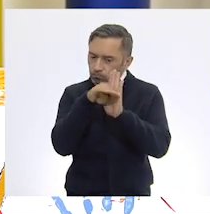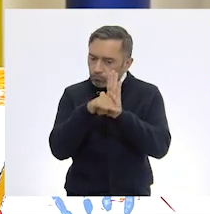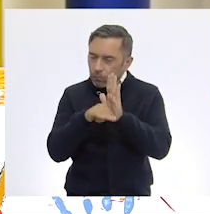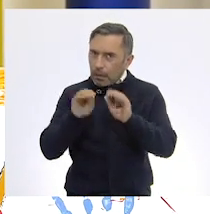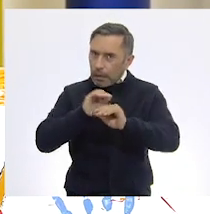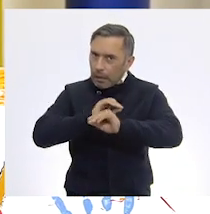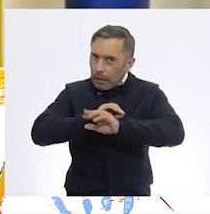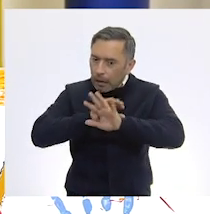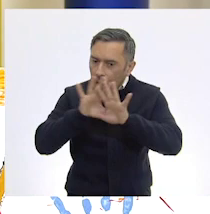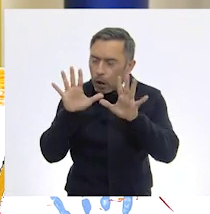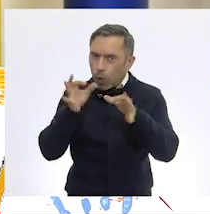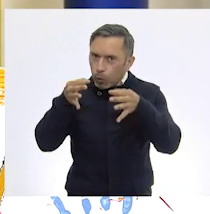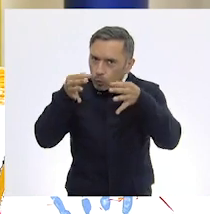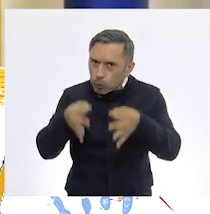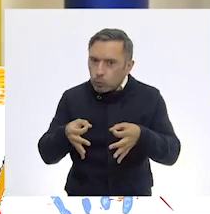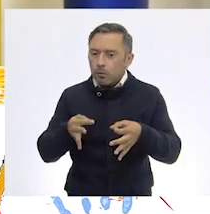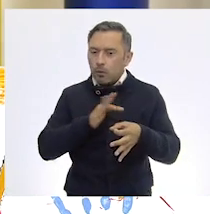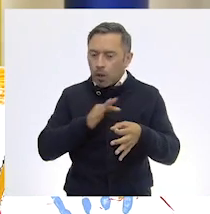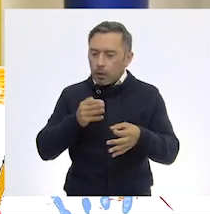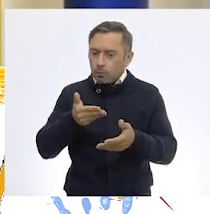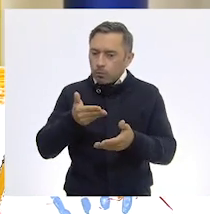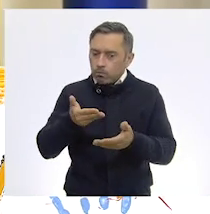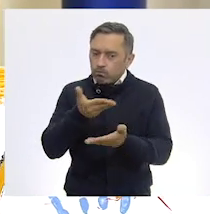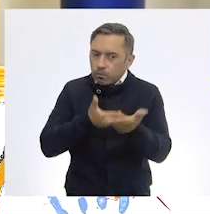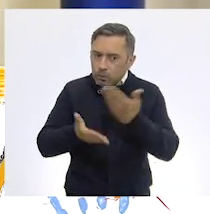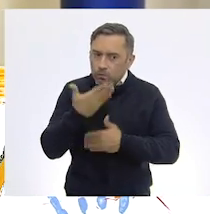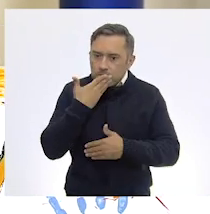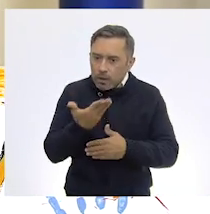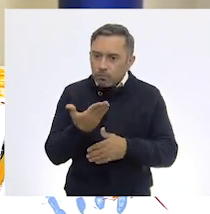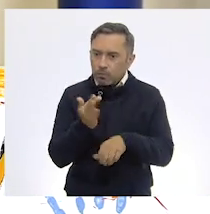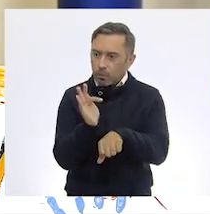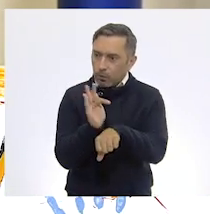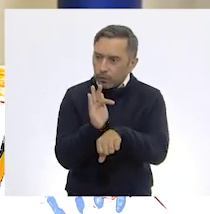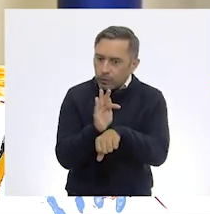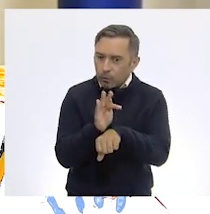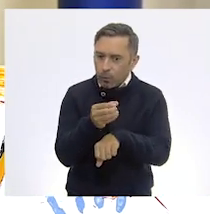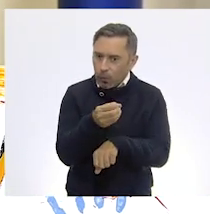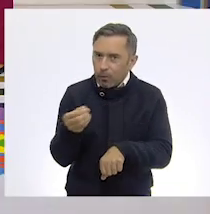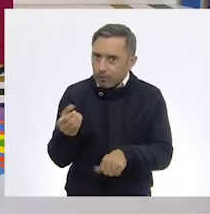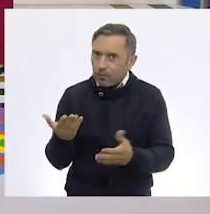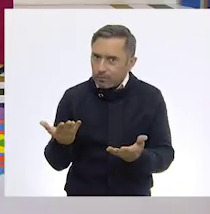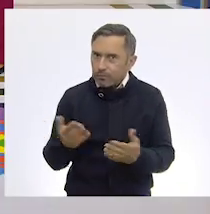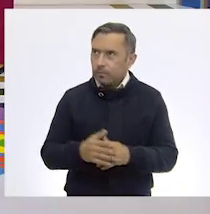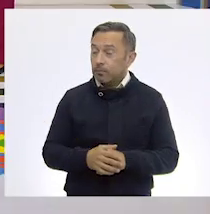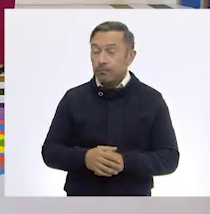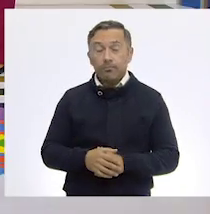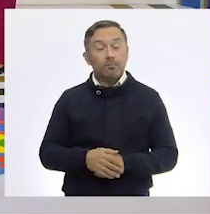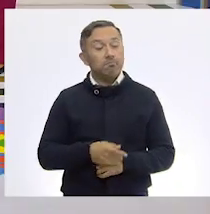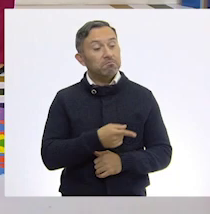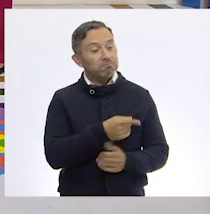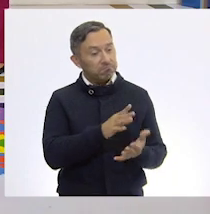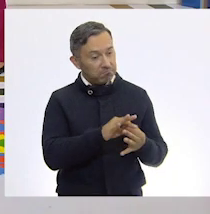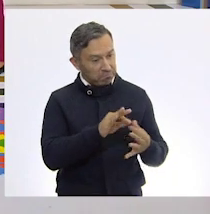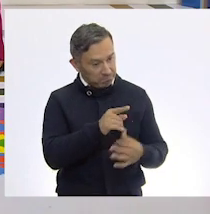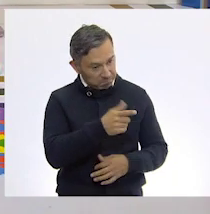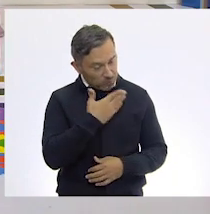resultados y ya que son, pues, nuestra protección. ¡Excelente, Panchito!